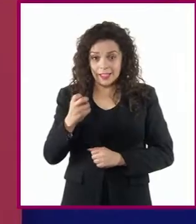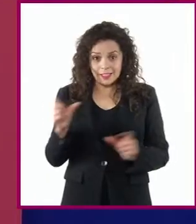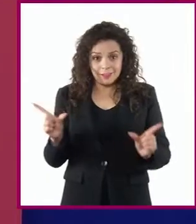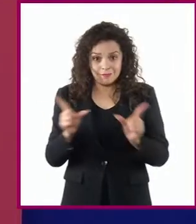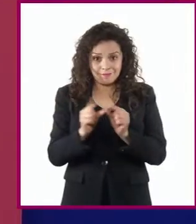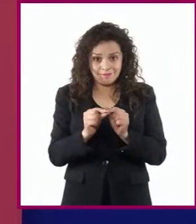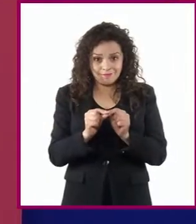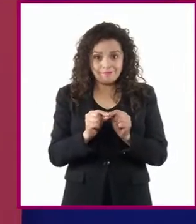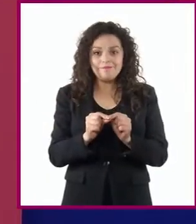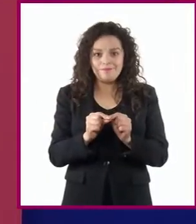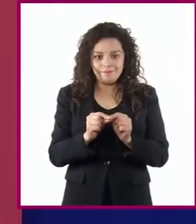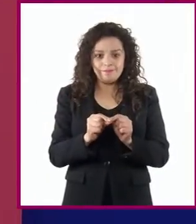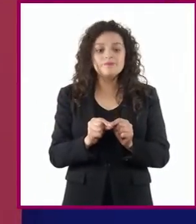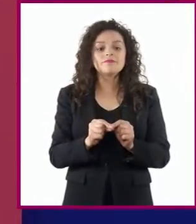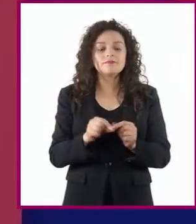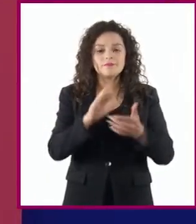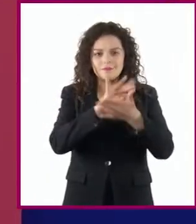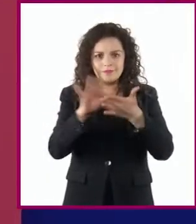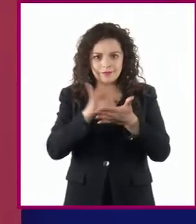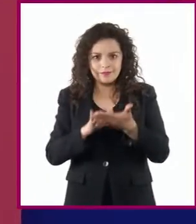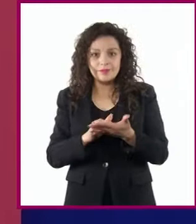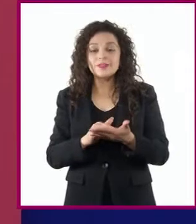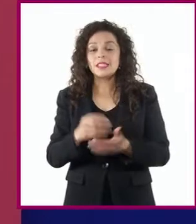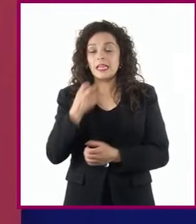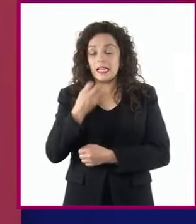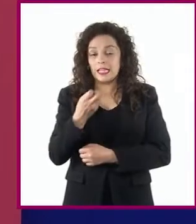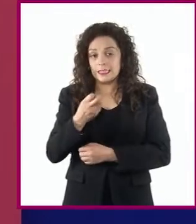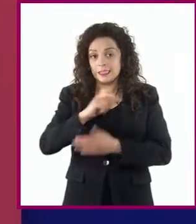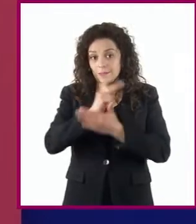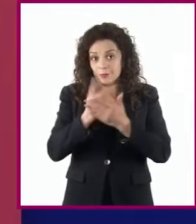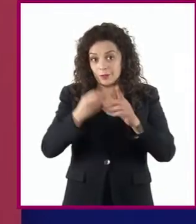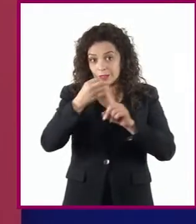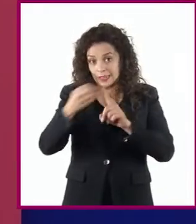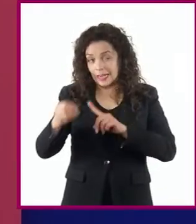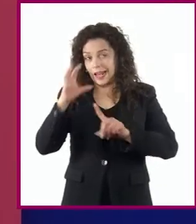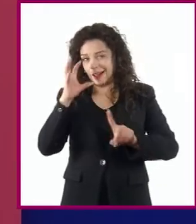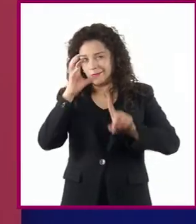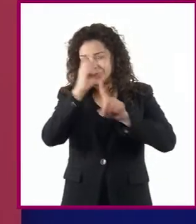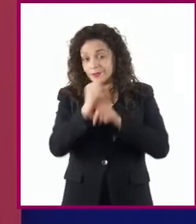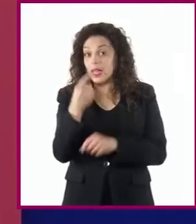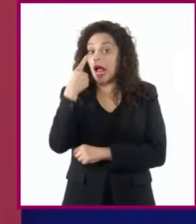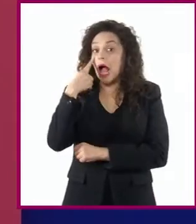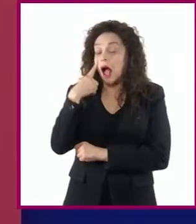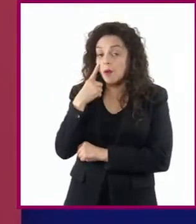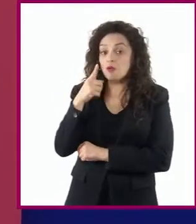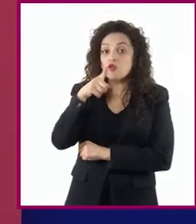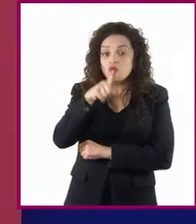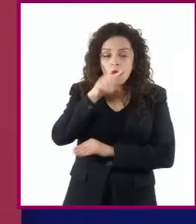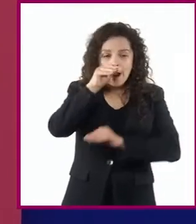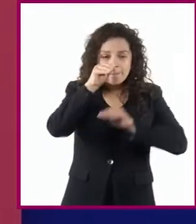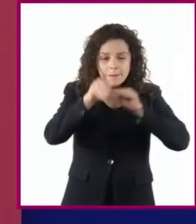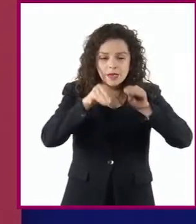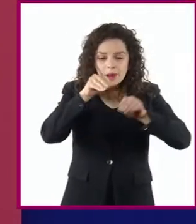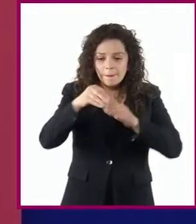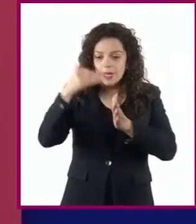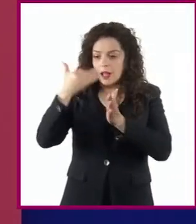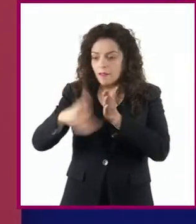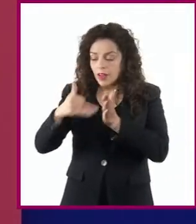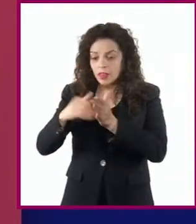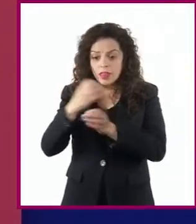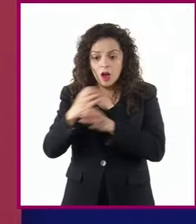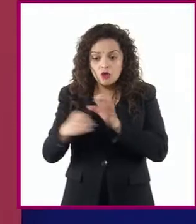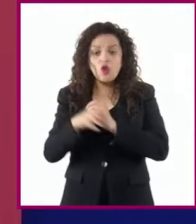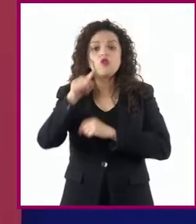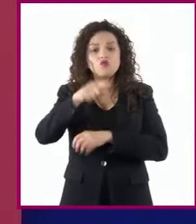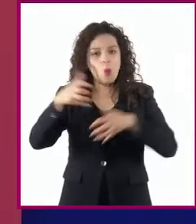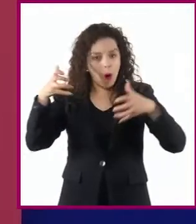nuestro reto en esta sesión. Fíjense muy bien, porque ustedes irán complementando los elementos que faltan. Si